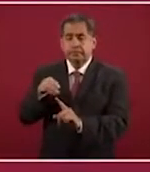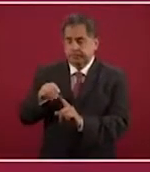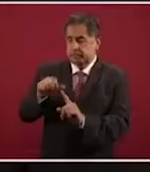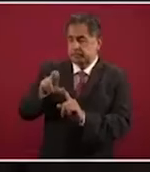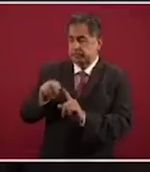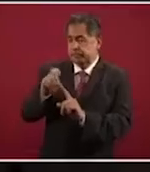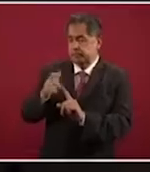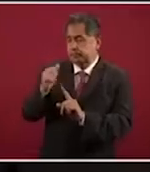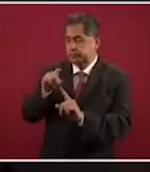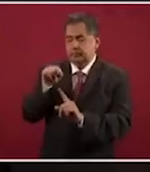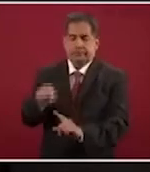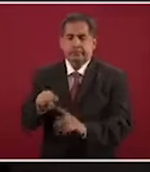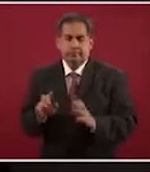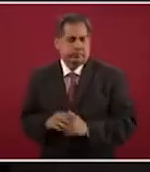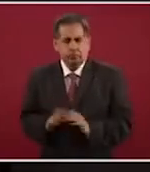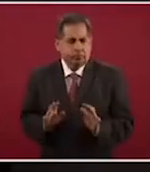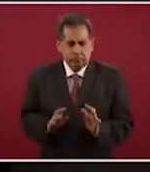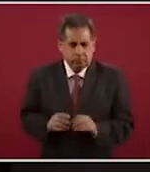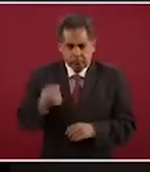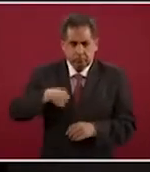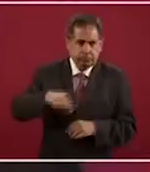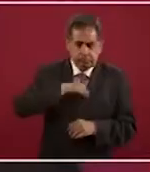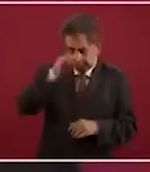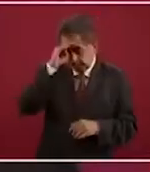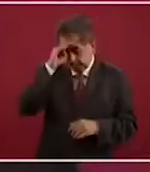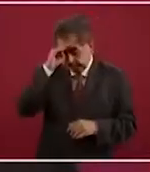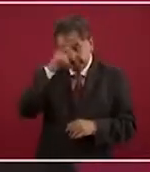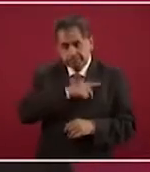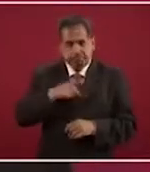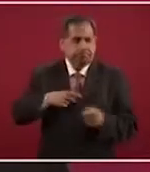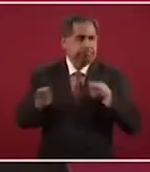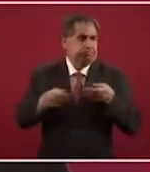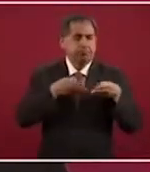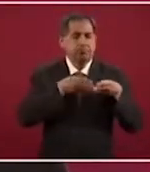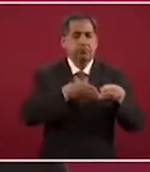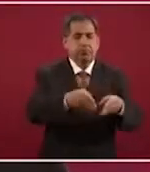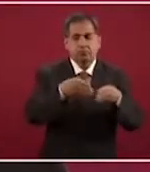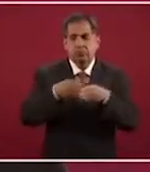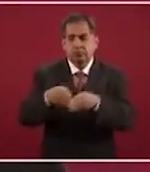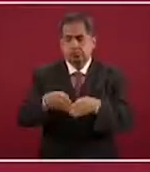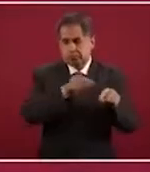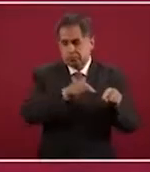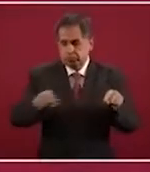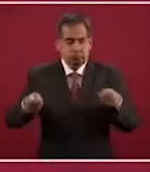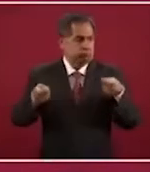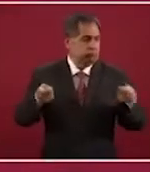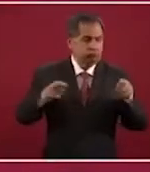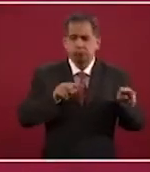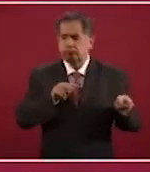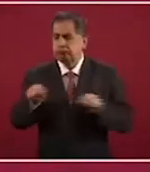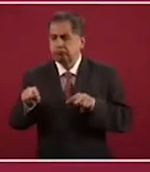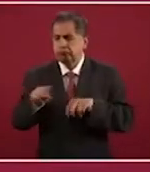Mario Delgado. Consideramos que debemos de tener control de los puertos por la